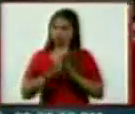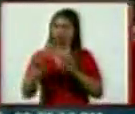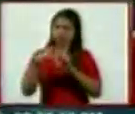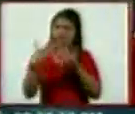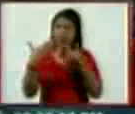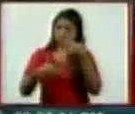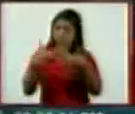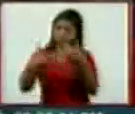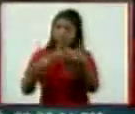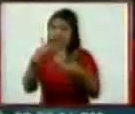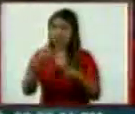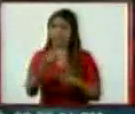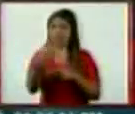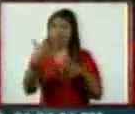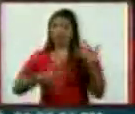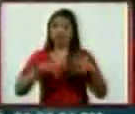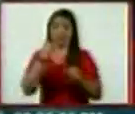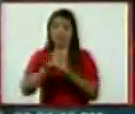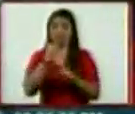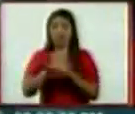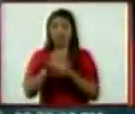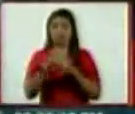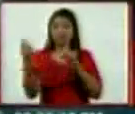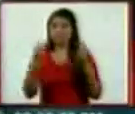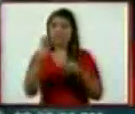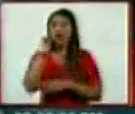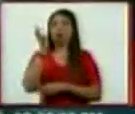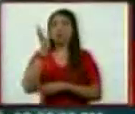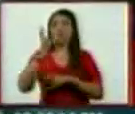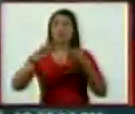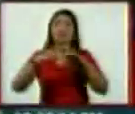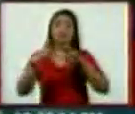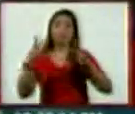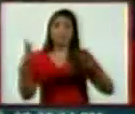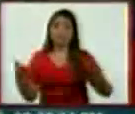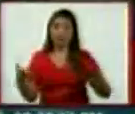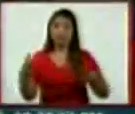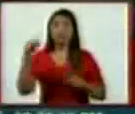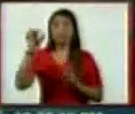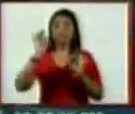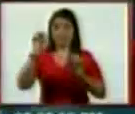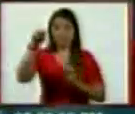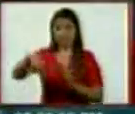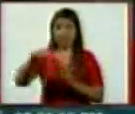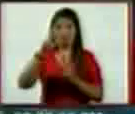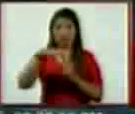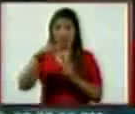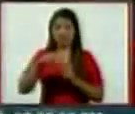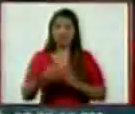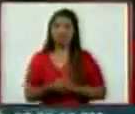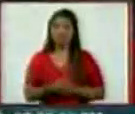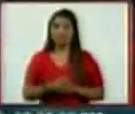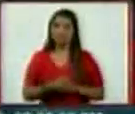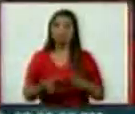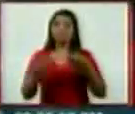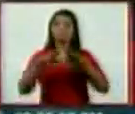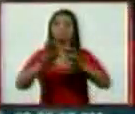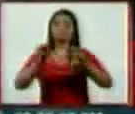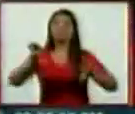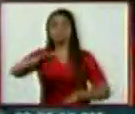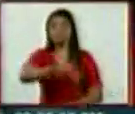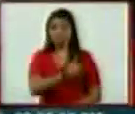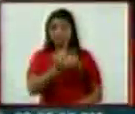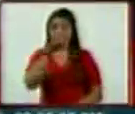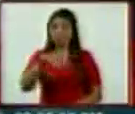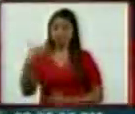de esta primera jornada de trabajo de la Conferencia de Paz para el Táchira. En la mesa de educación superior, aquí me